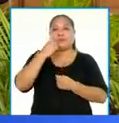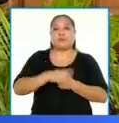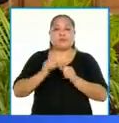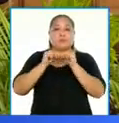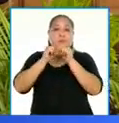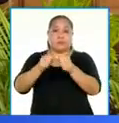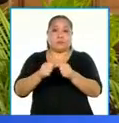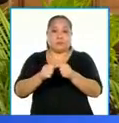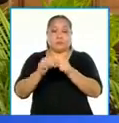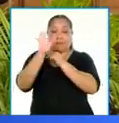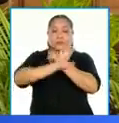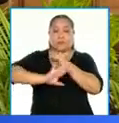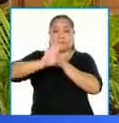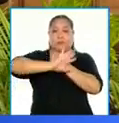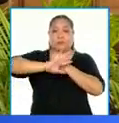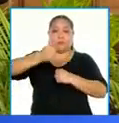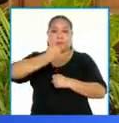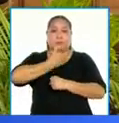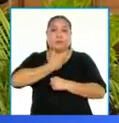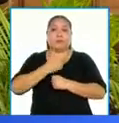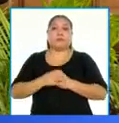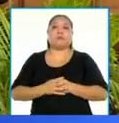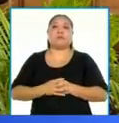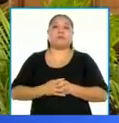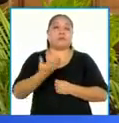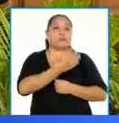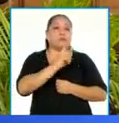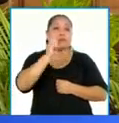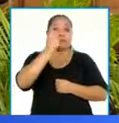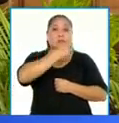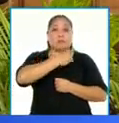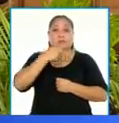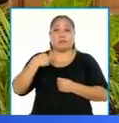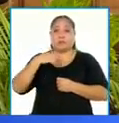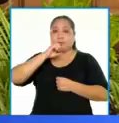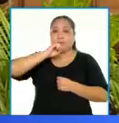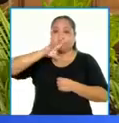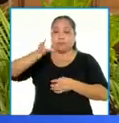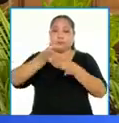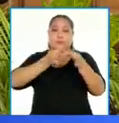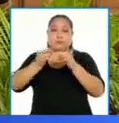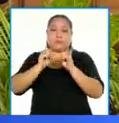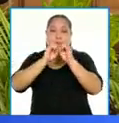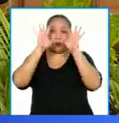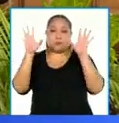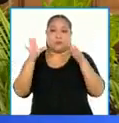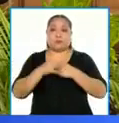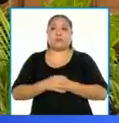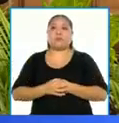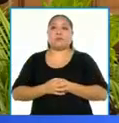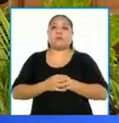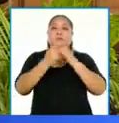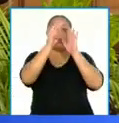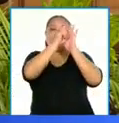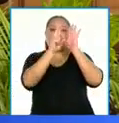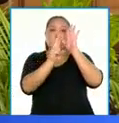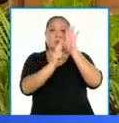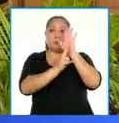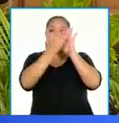seguir protegiéndonos. La señora primera ministra ha explicado bien, y todas las medidas